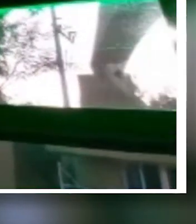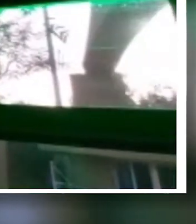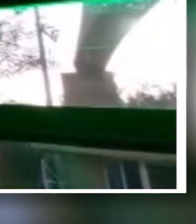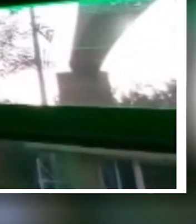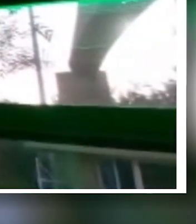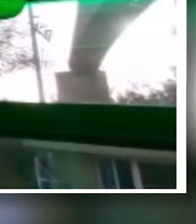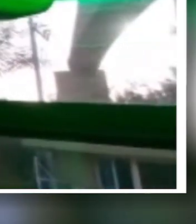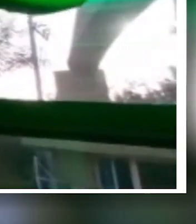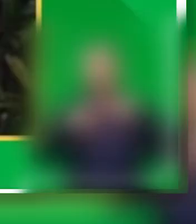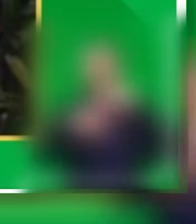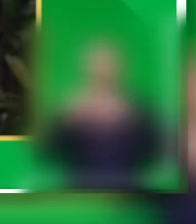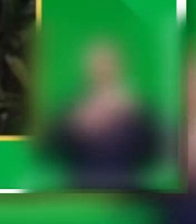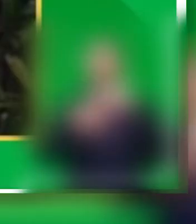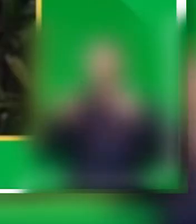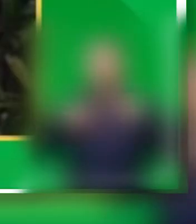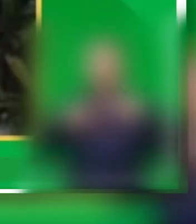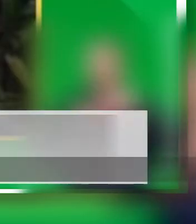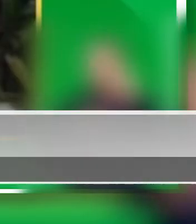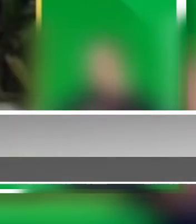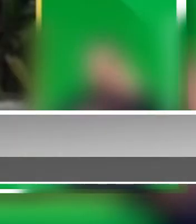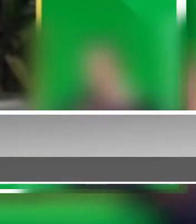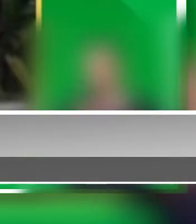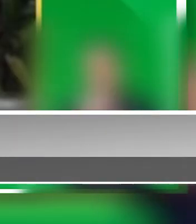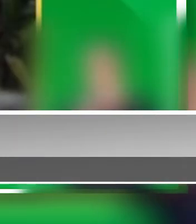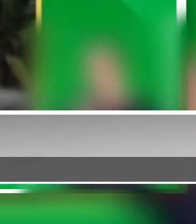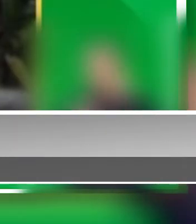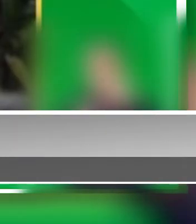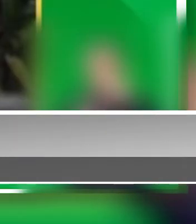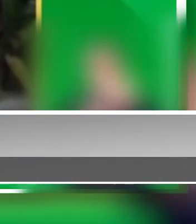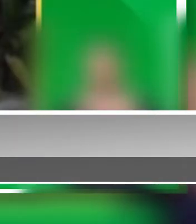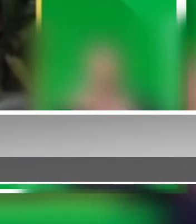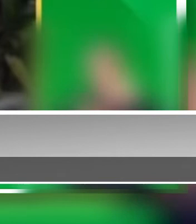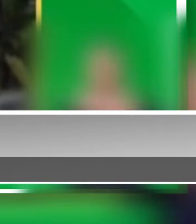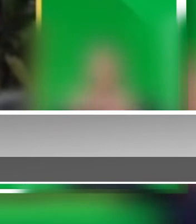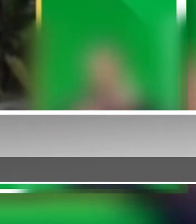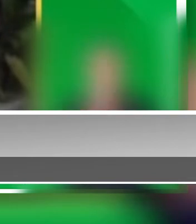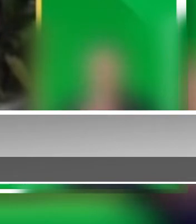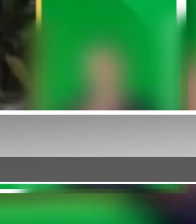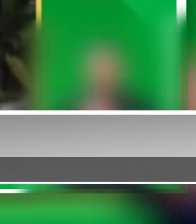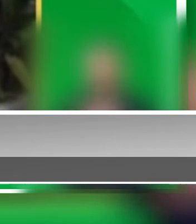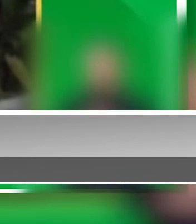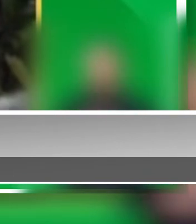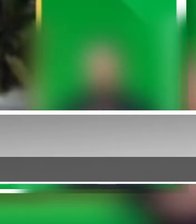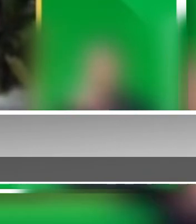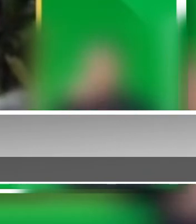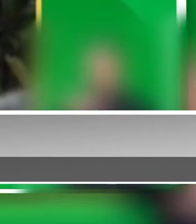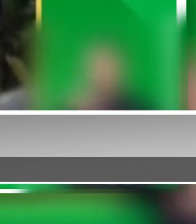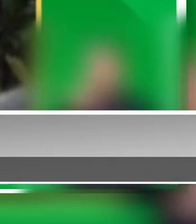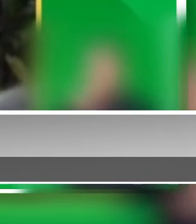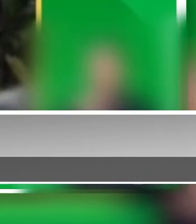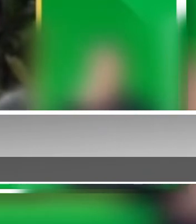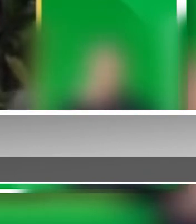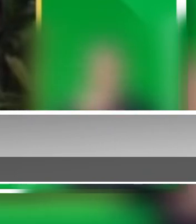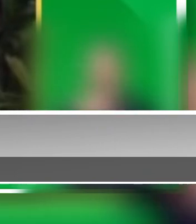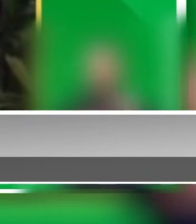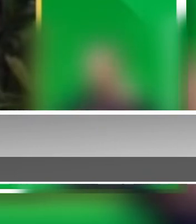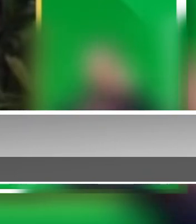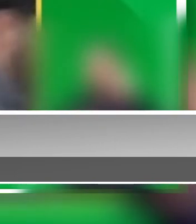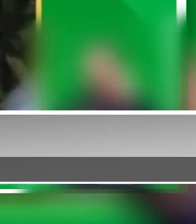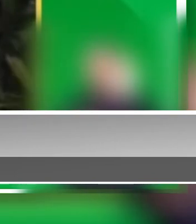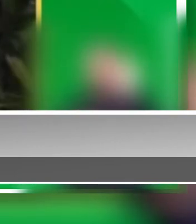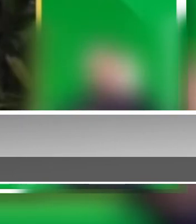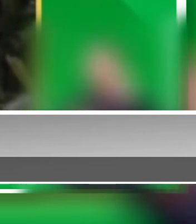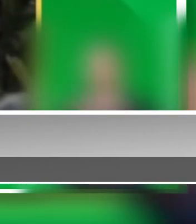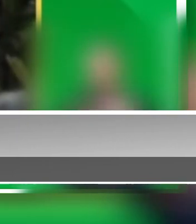ruta c138 Quiero que sepas que en Zapopan invertimos más de 40 millones de pesos en mejorar parte